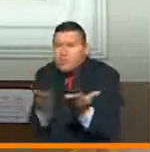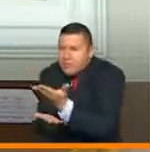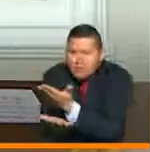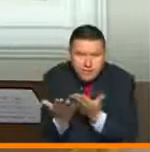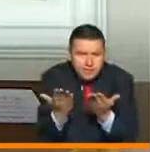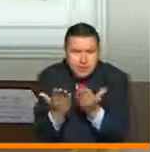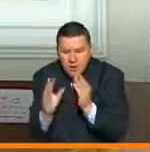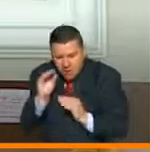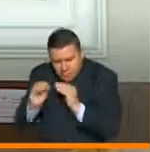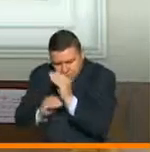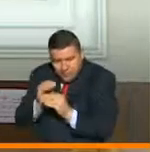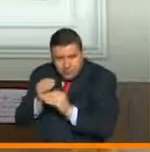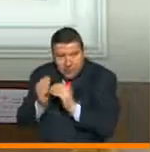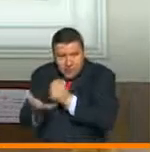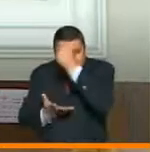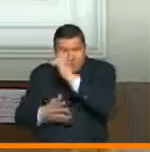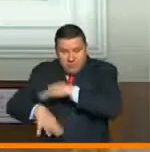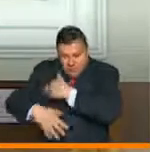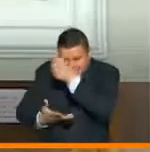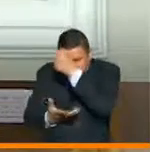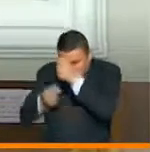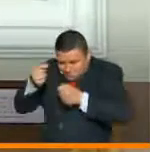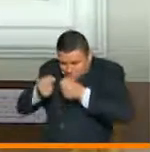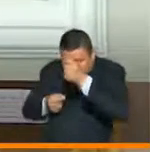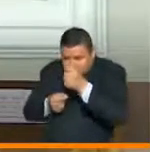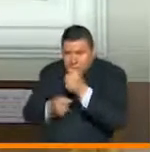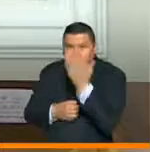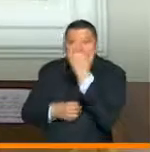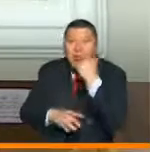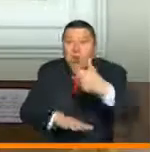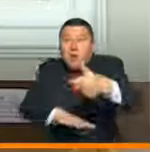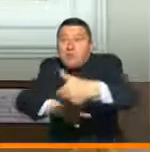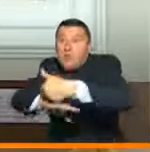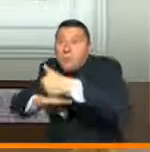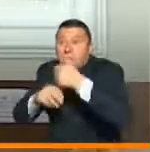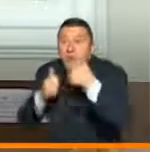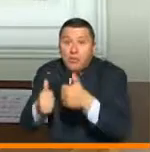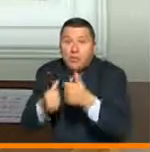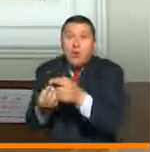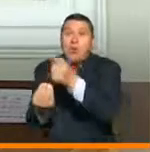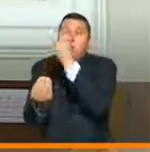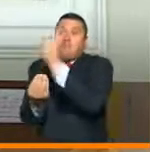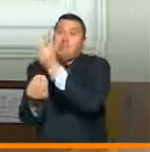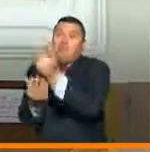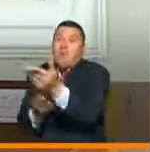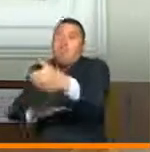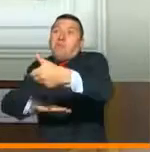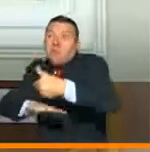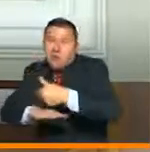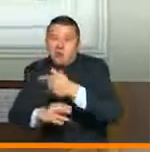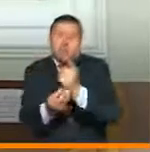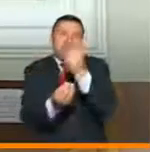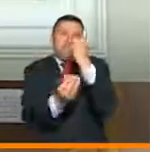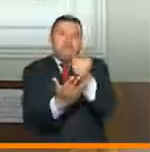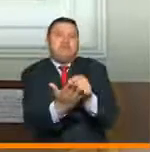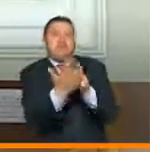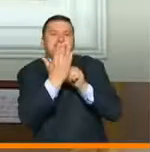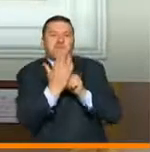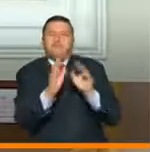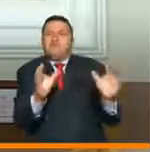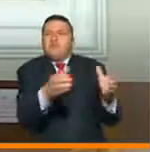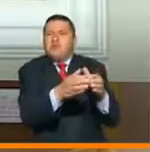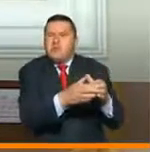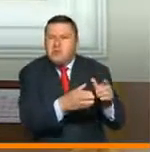nutrirse de propuestas valiosas que han presentado los partidos que han presentado las